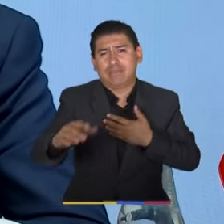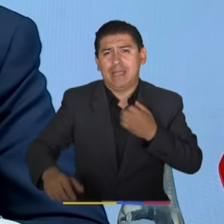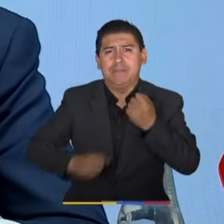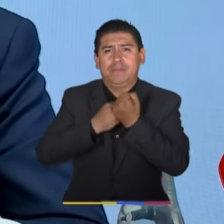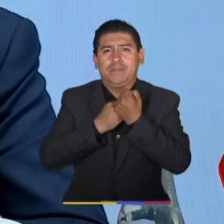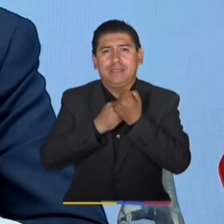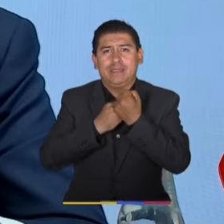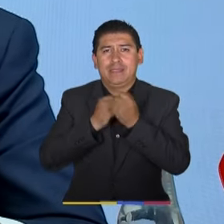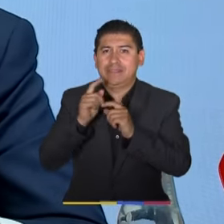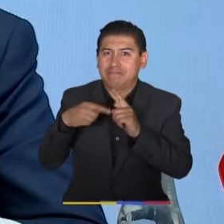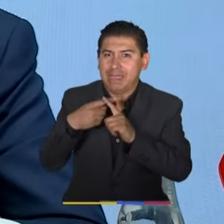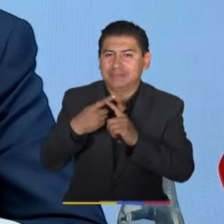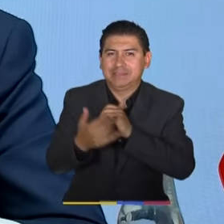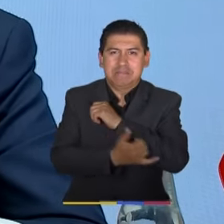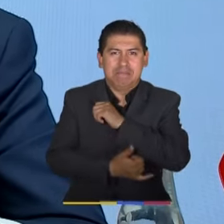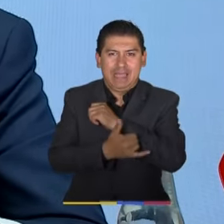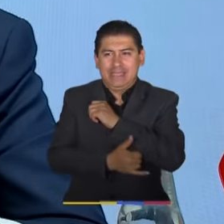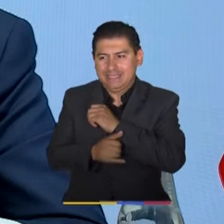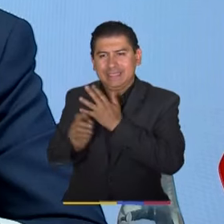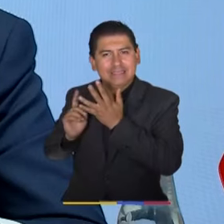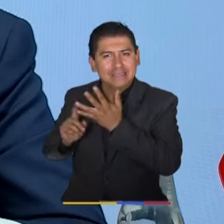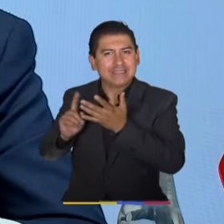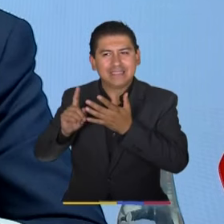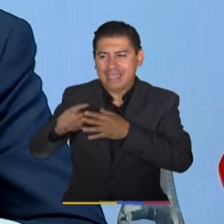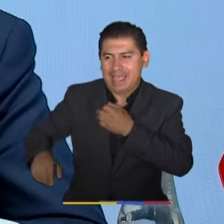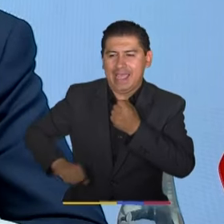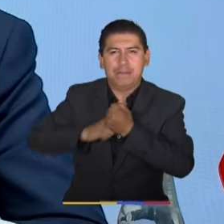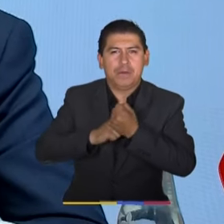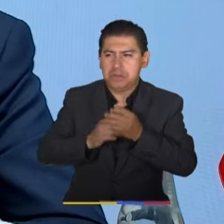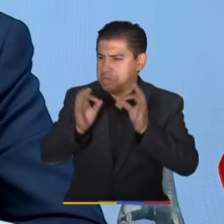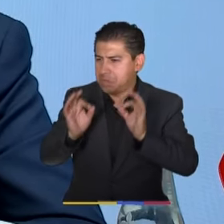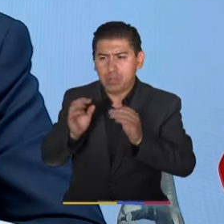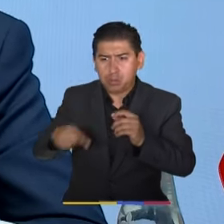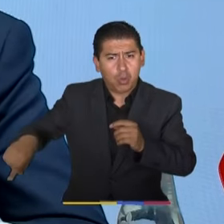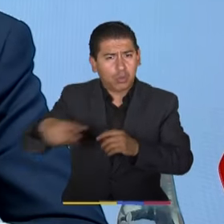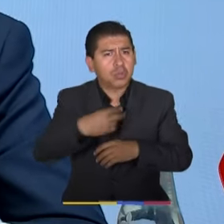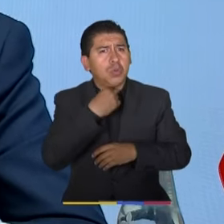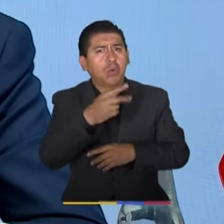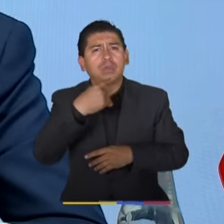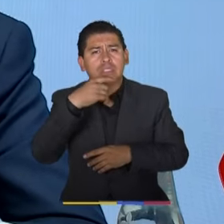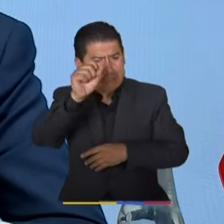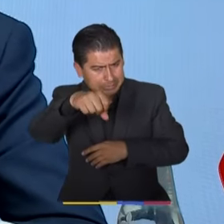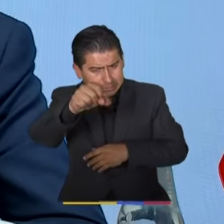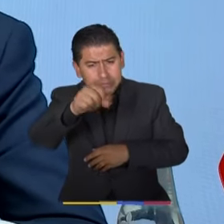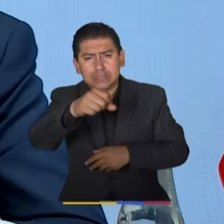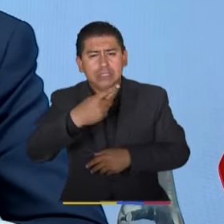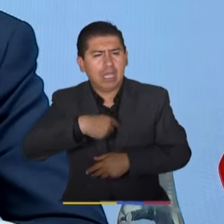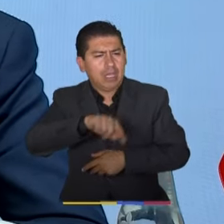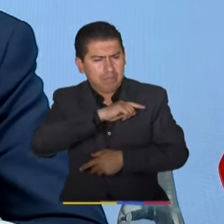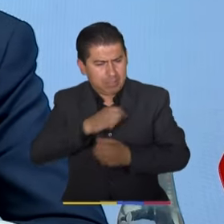con el apoyo de los demás estados, expresado con un respaldo unánime a nuestra candidatura.